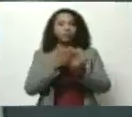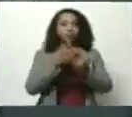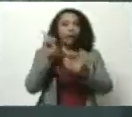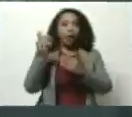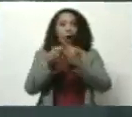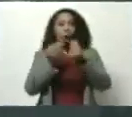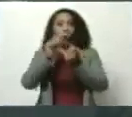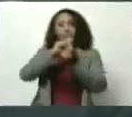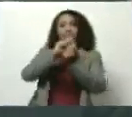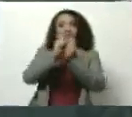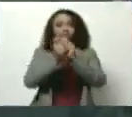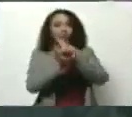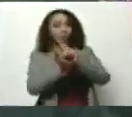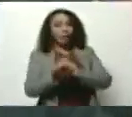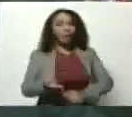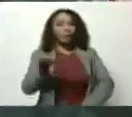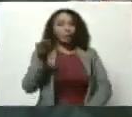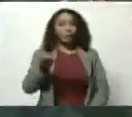monumental